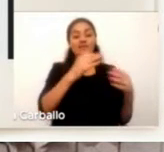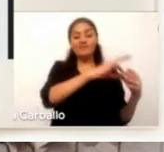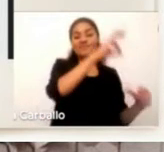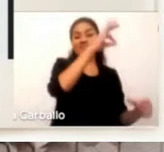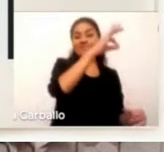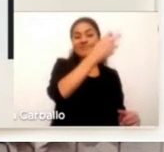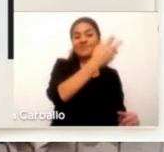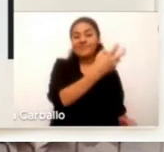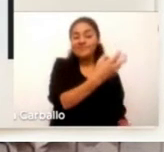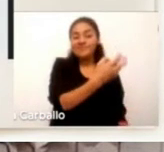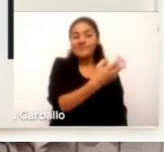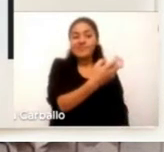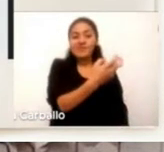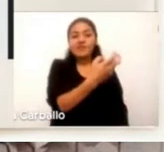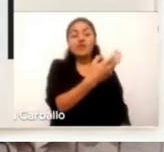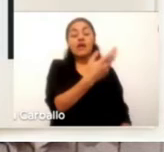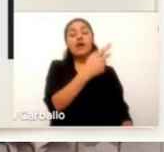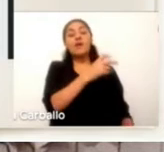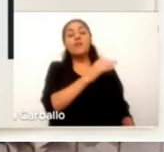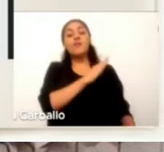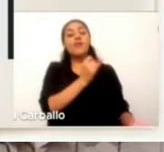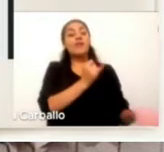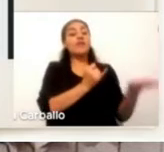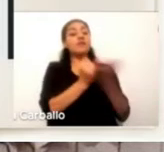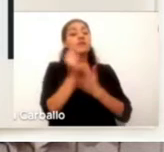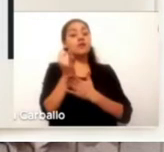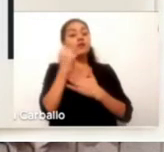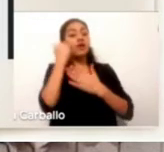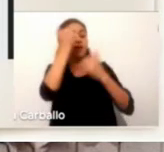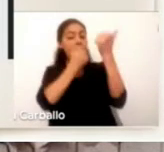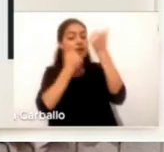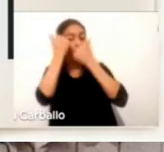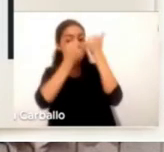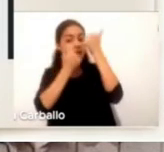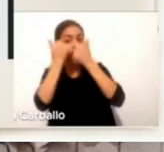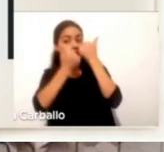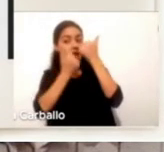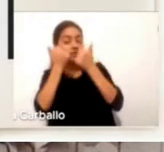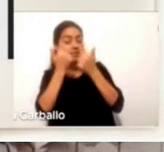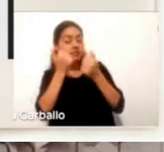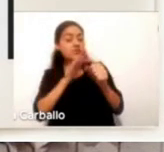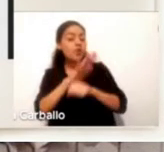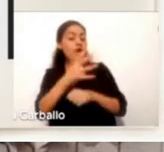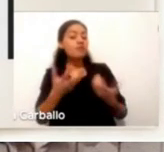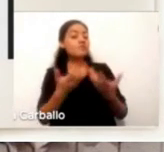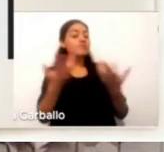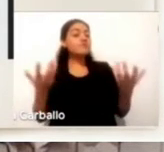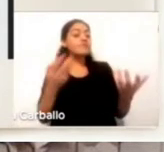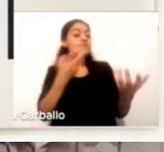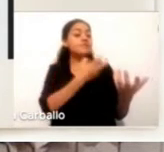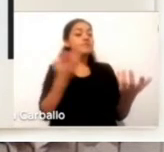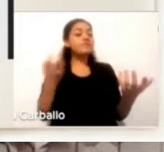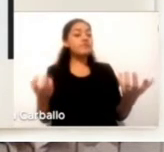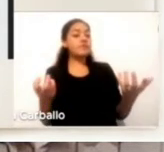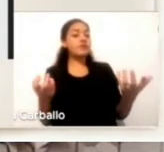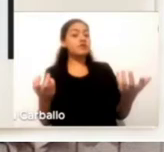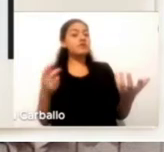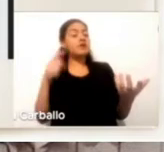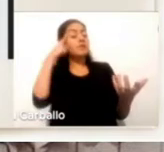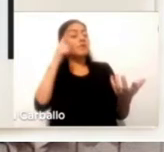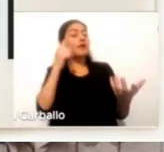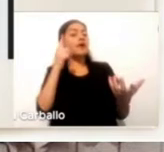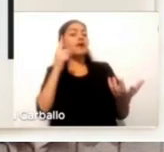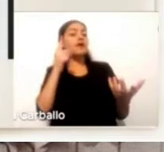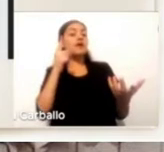fin práctico llevaría a desarrollar el análisis sobre la acreditación de los dos restantes, ya que para acreditar la causal de nulidad